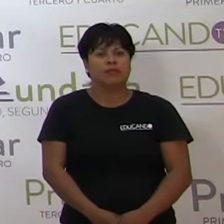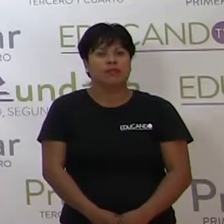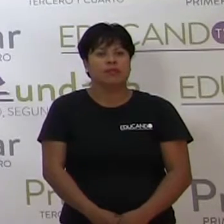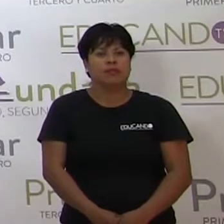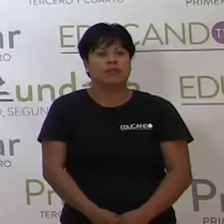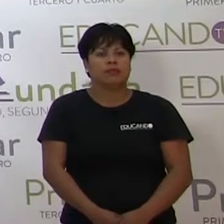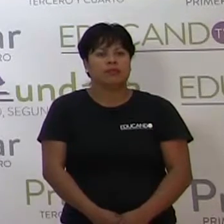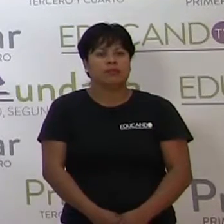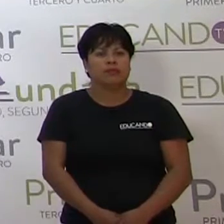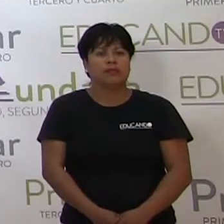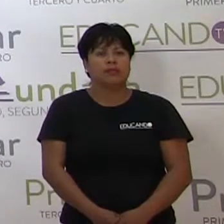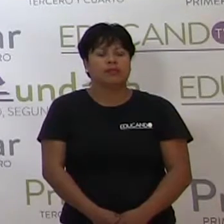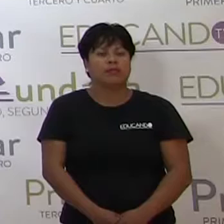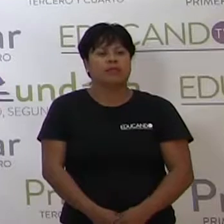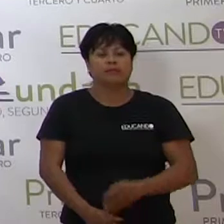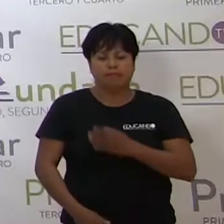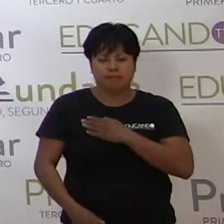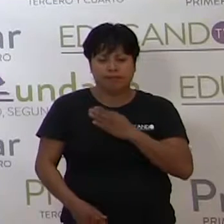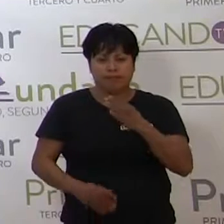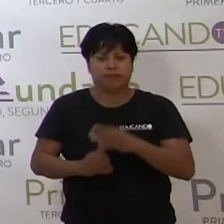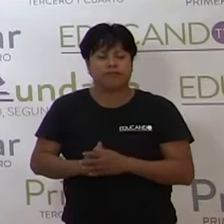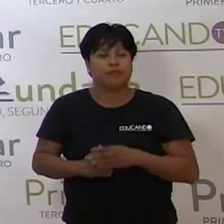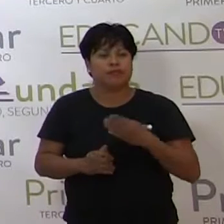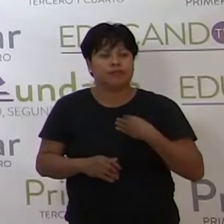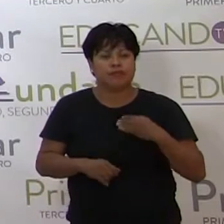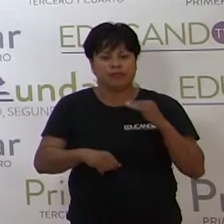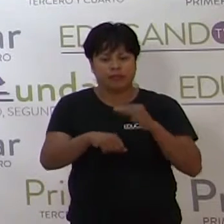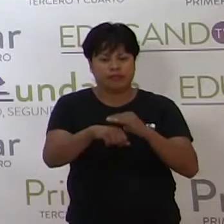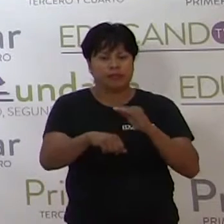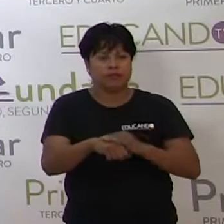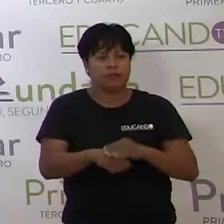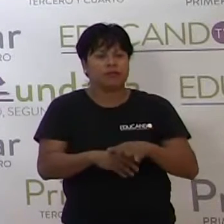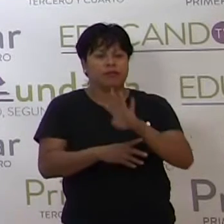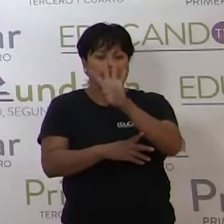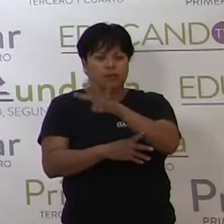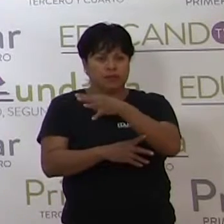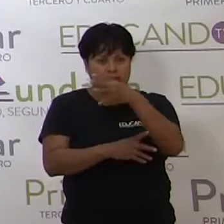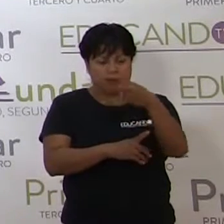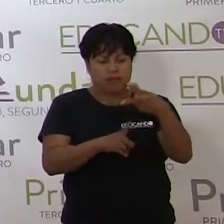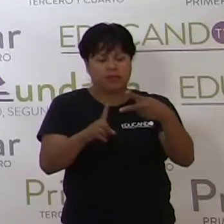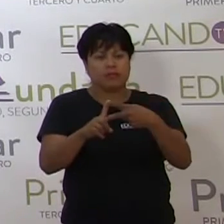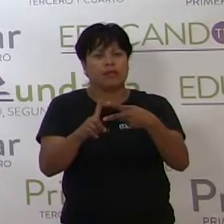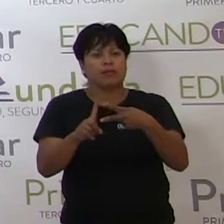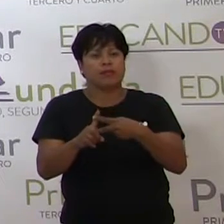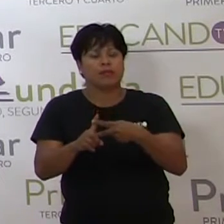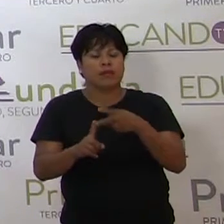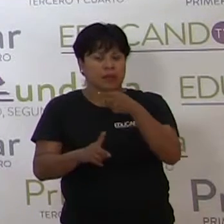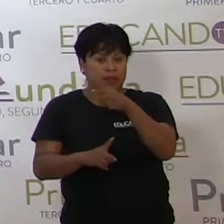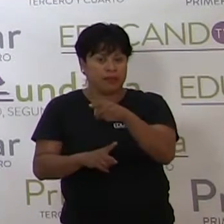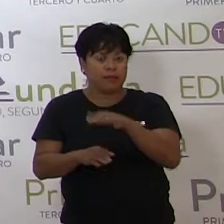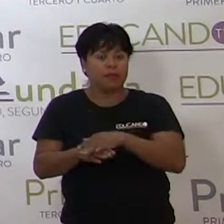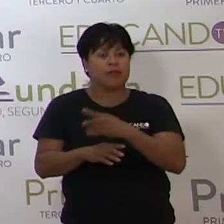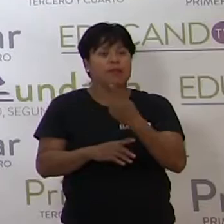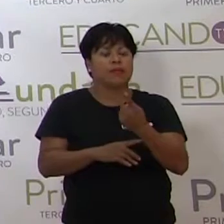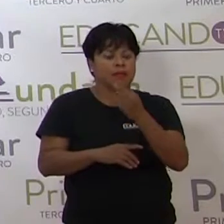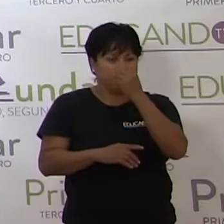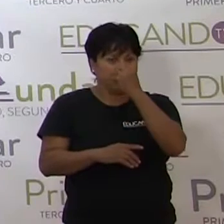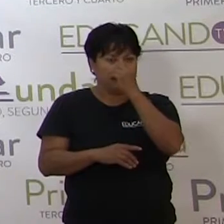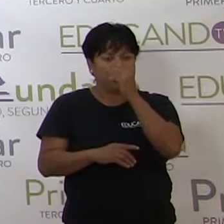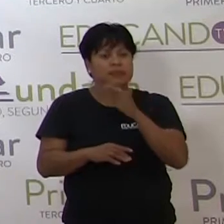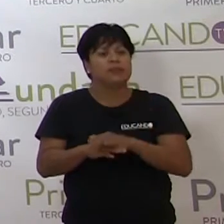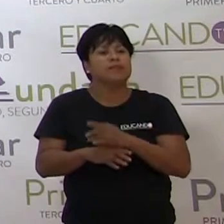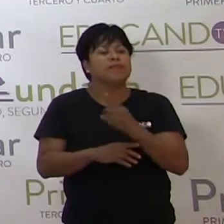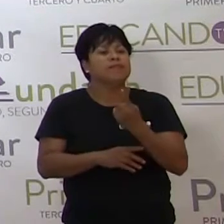Bueno, voy a poner la tabla trigonométrica aquí. ¿Por qué?